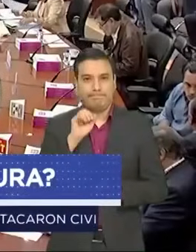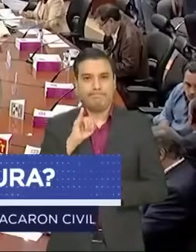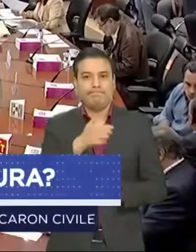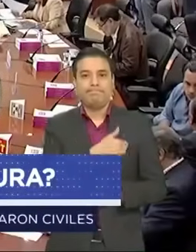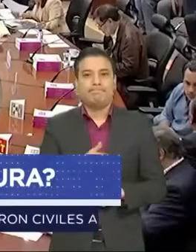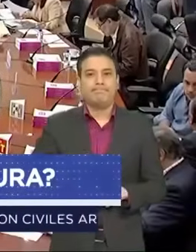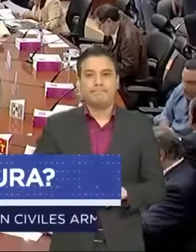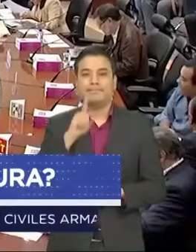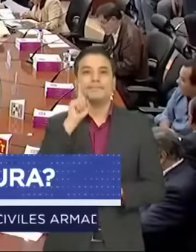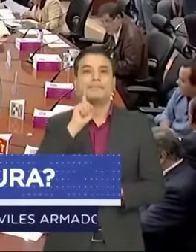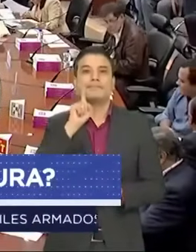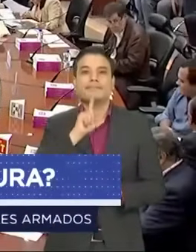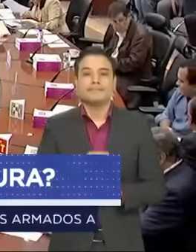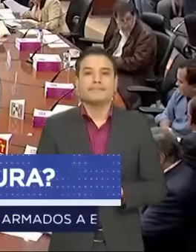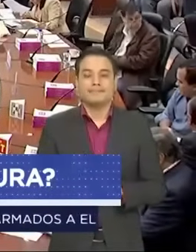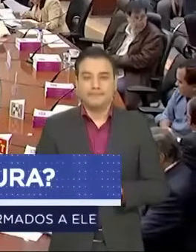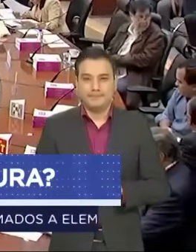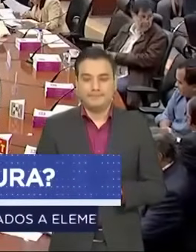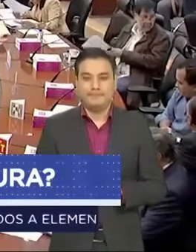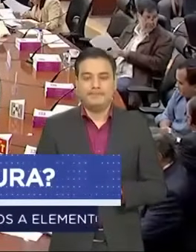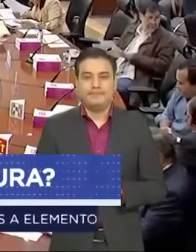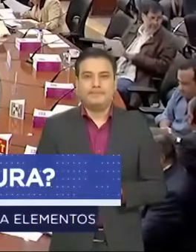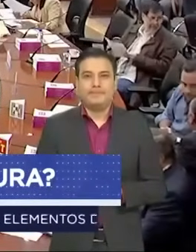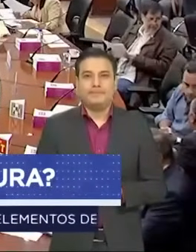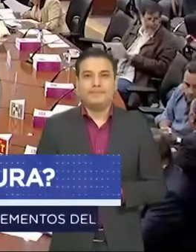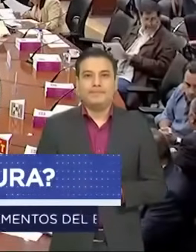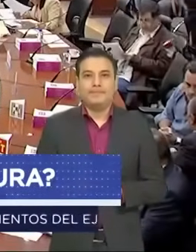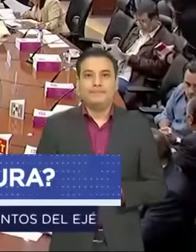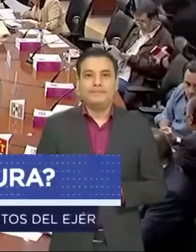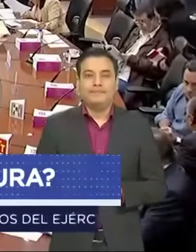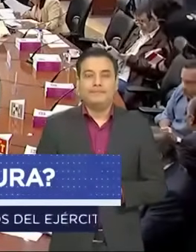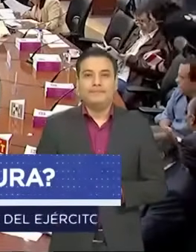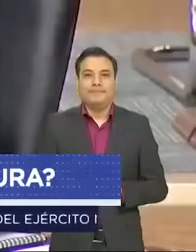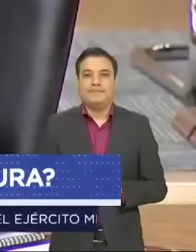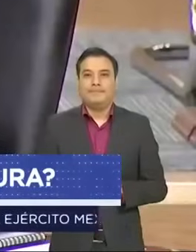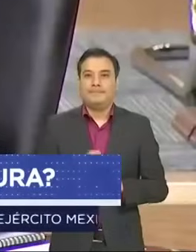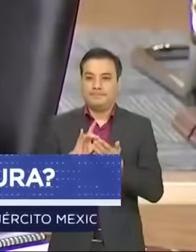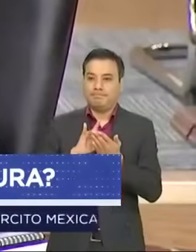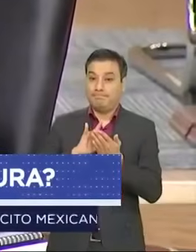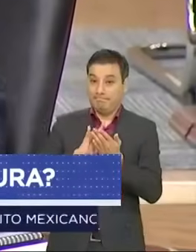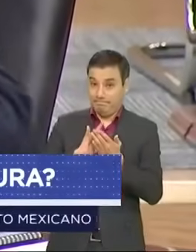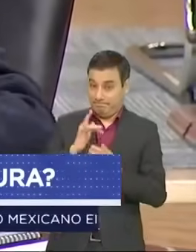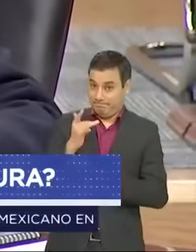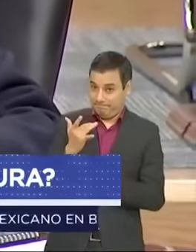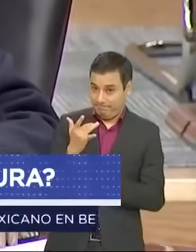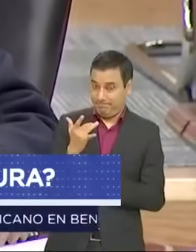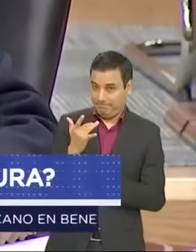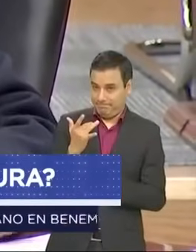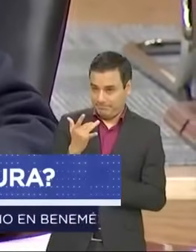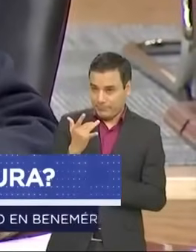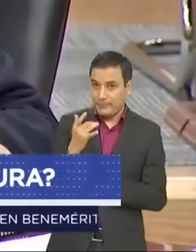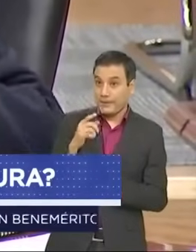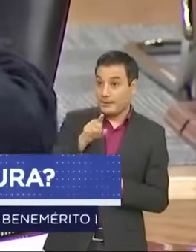afectados muchas veces los partidos políticos tienen derecho a que estas decisiones que tome l sean